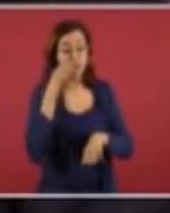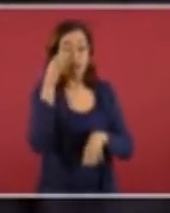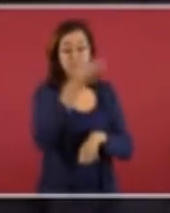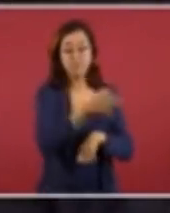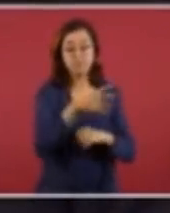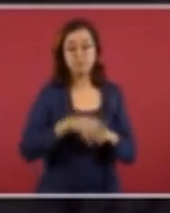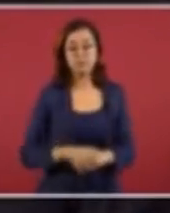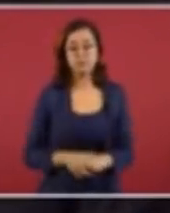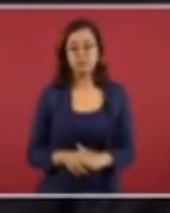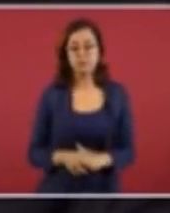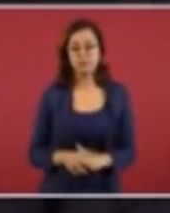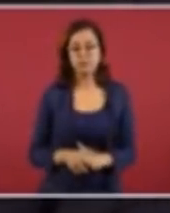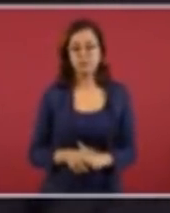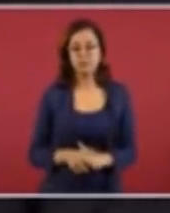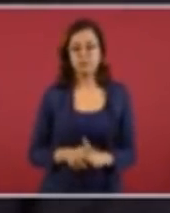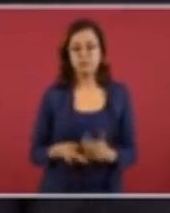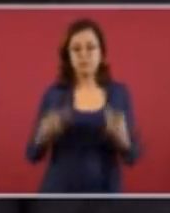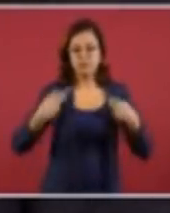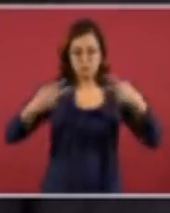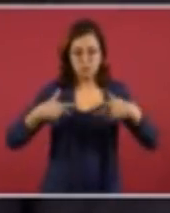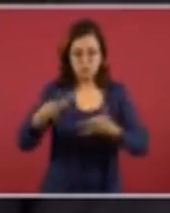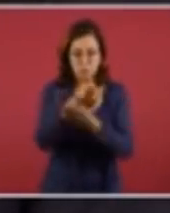los de abajo,